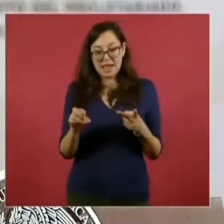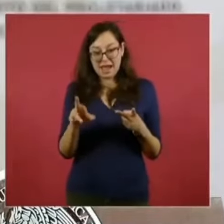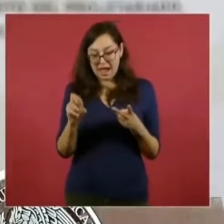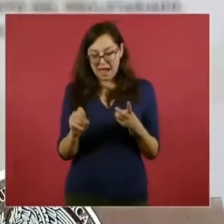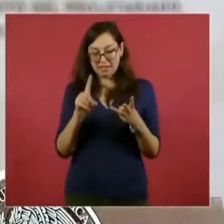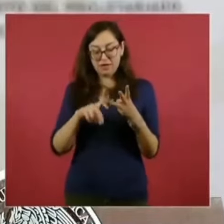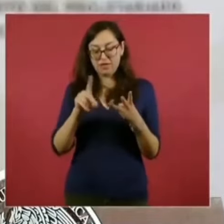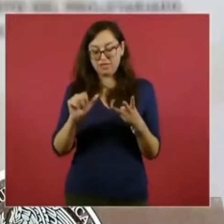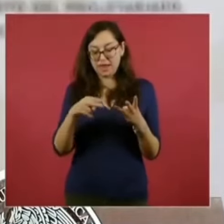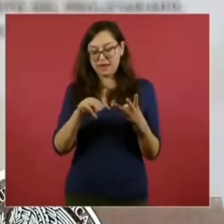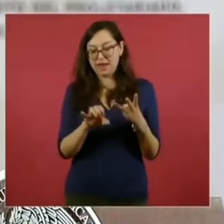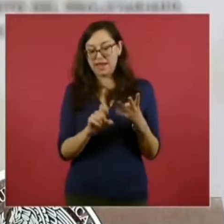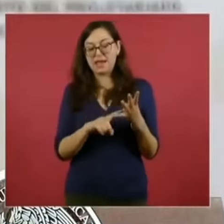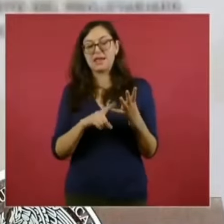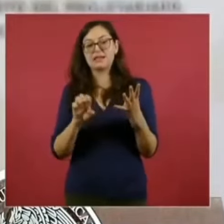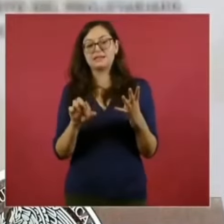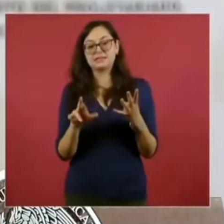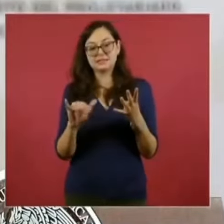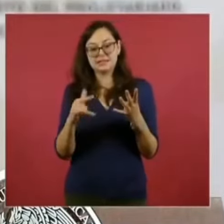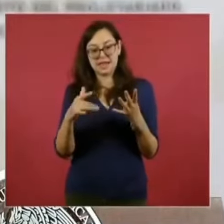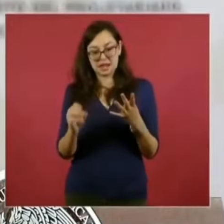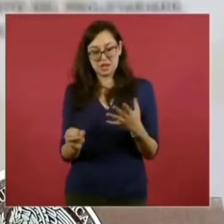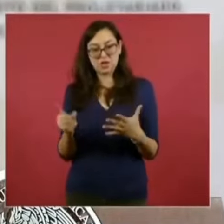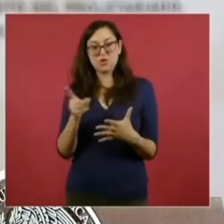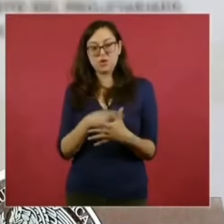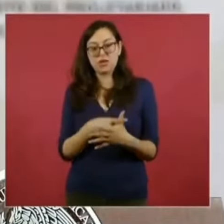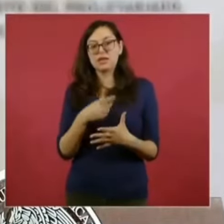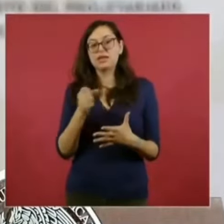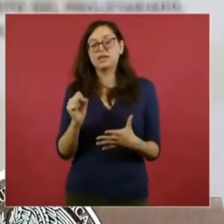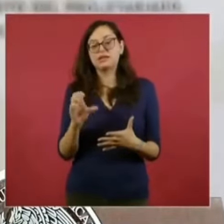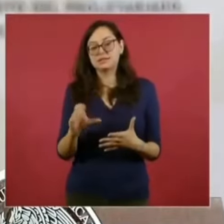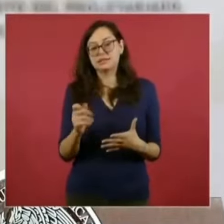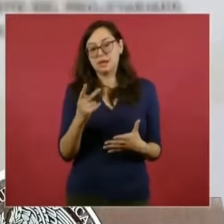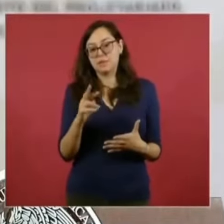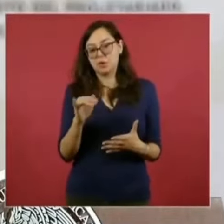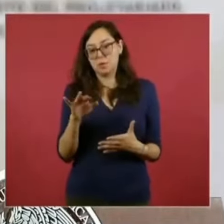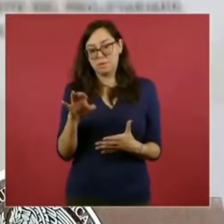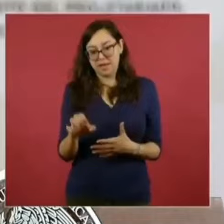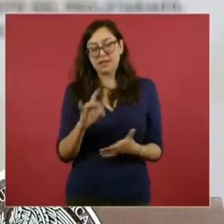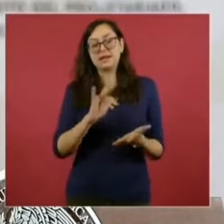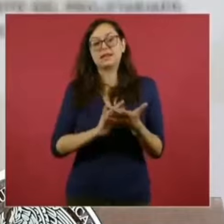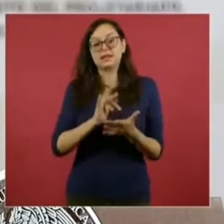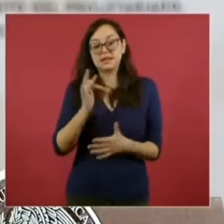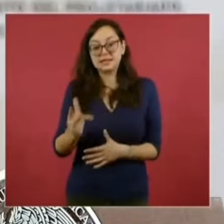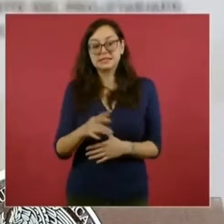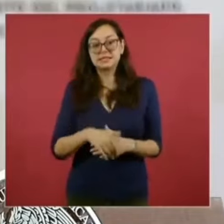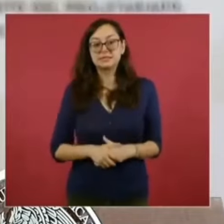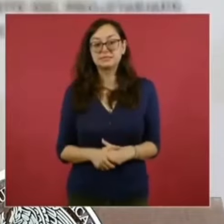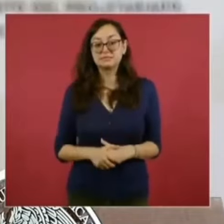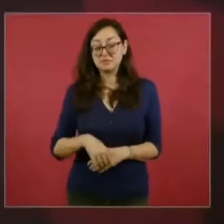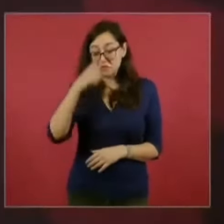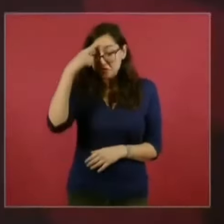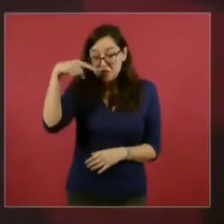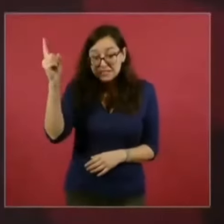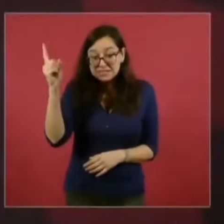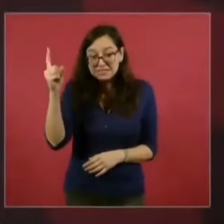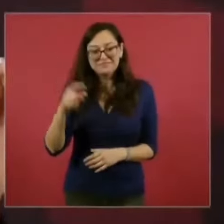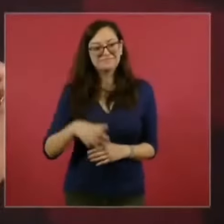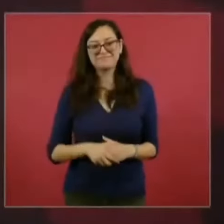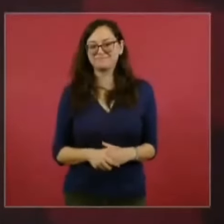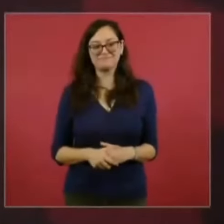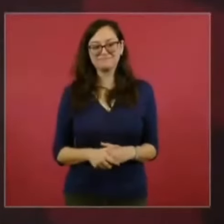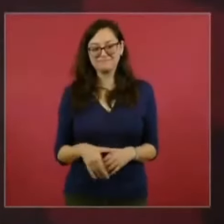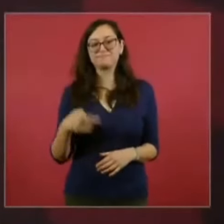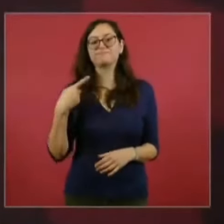Danae Lezama, Sergio Grande y el equipo de Sepropie. Gracias a ustedes también. No ha sido una tarea fácil, pero